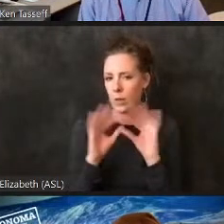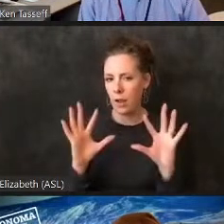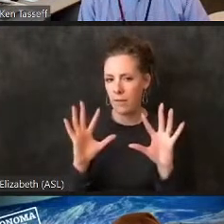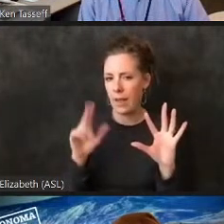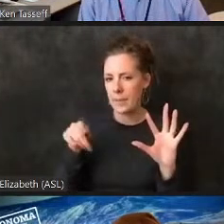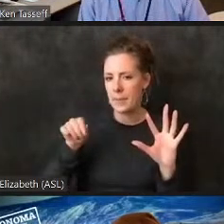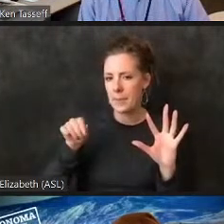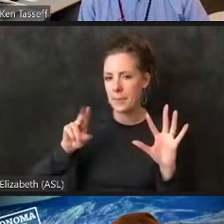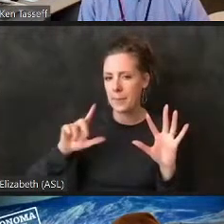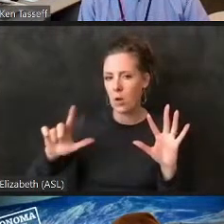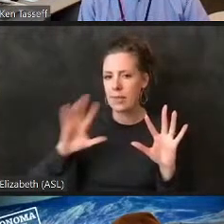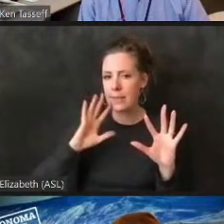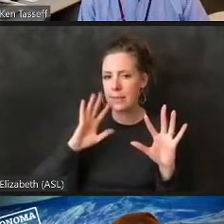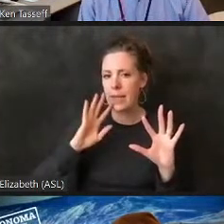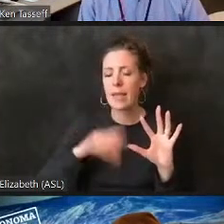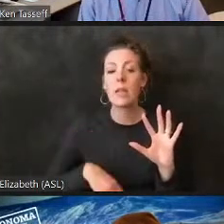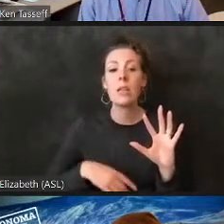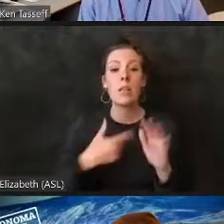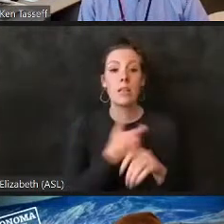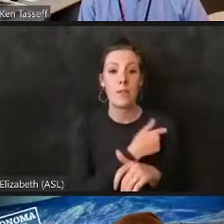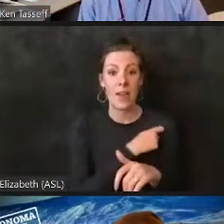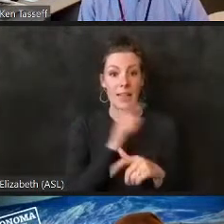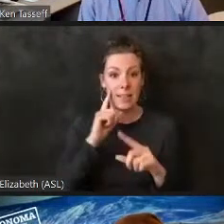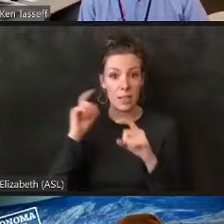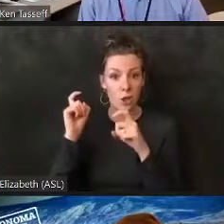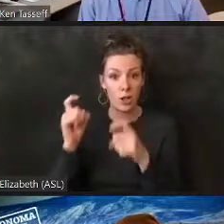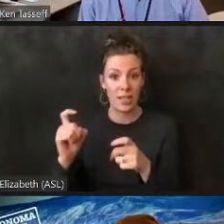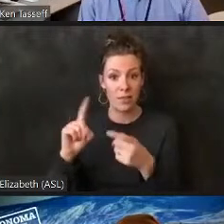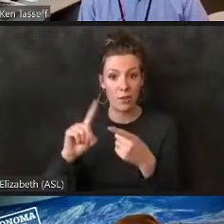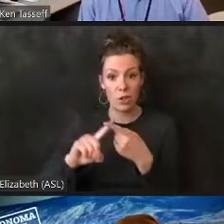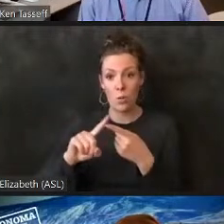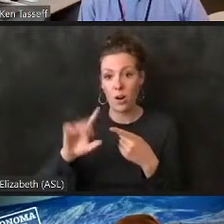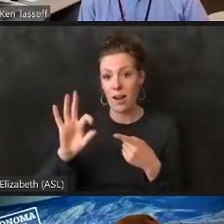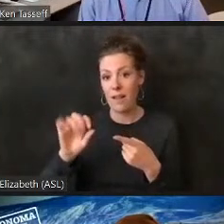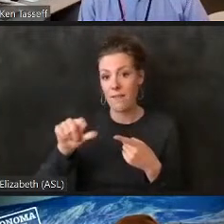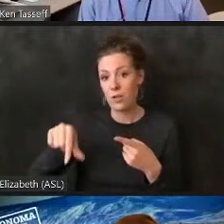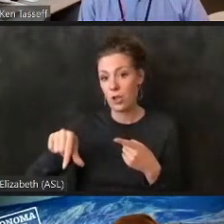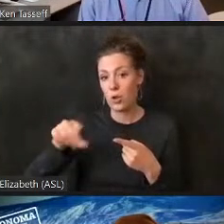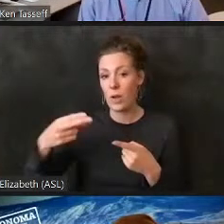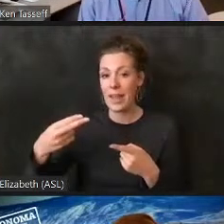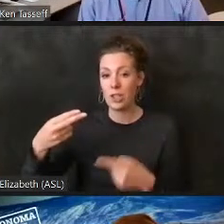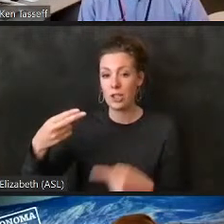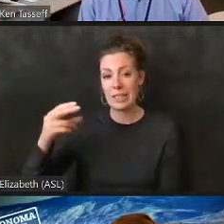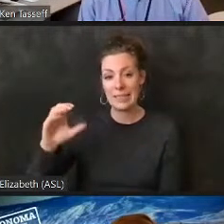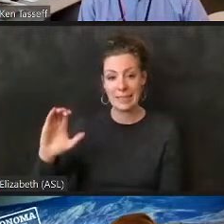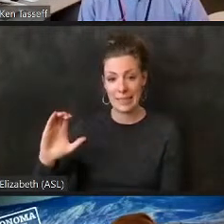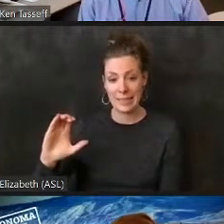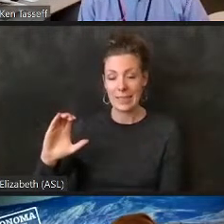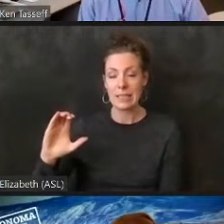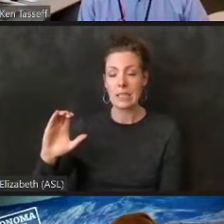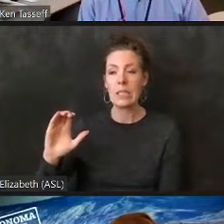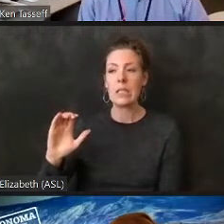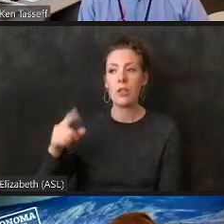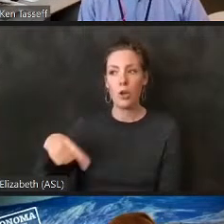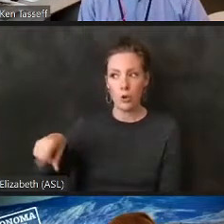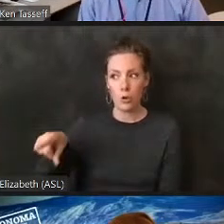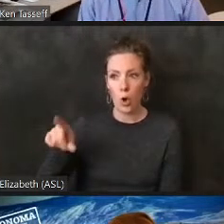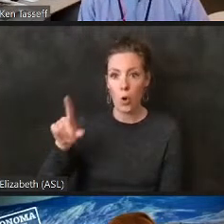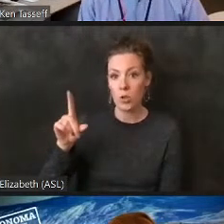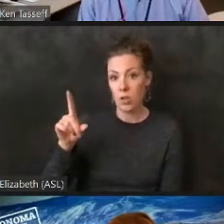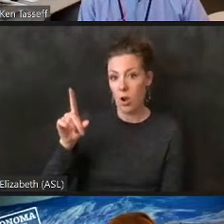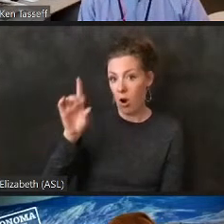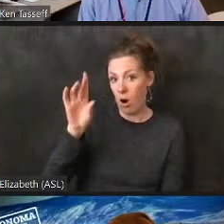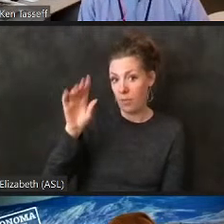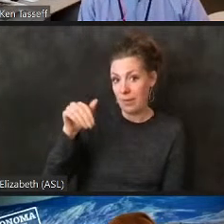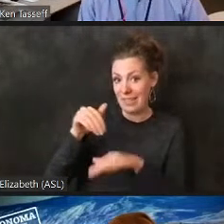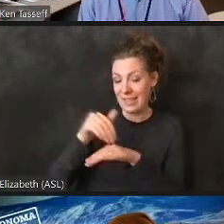Pero ahorita el problema es de que se están llevando las vacunas, que se están llevando a diferentes lugares, se está tratando de distribuir todo